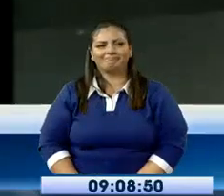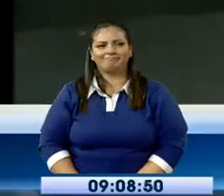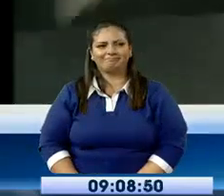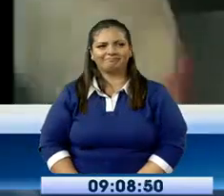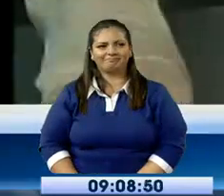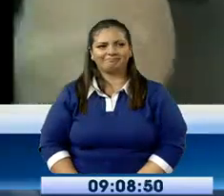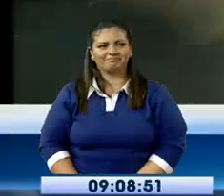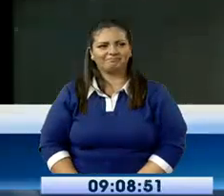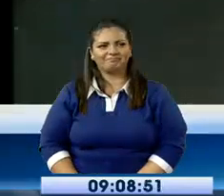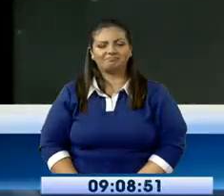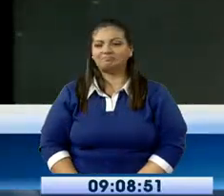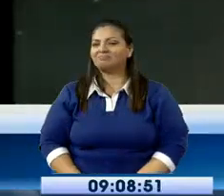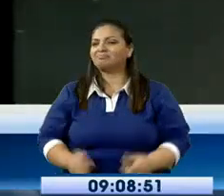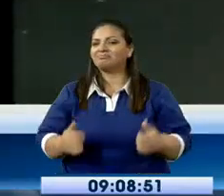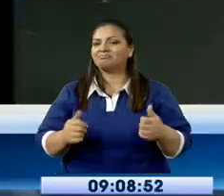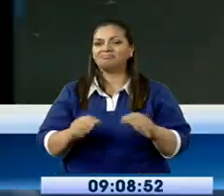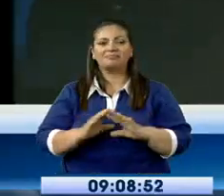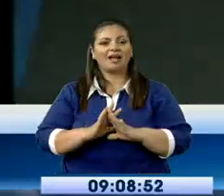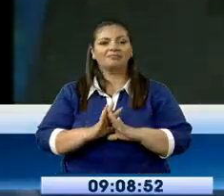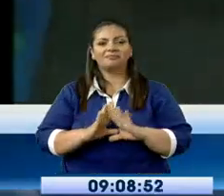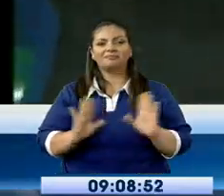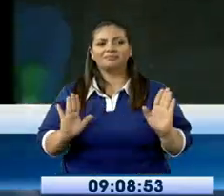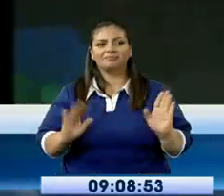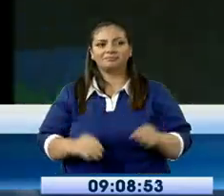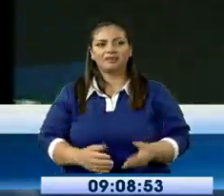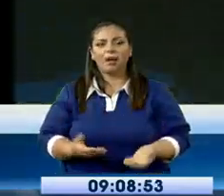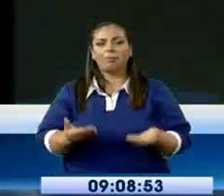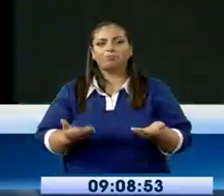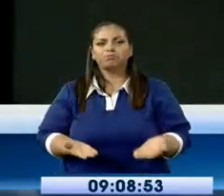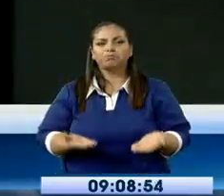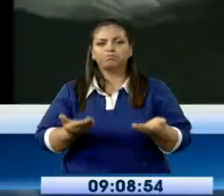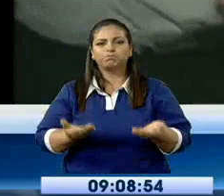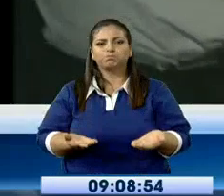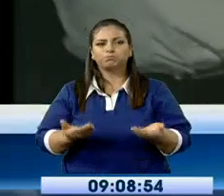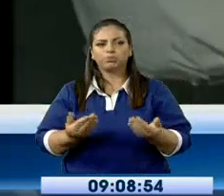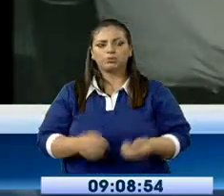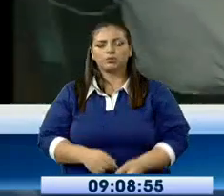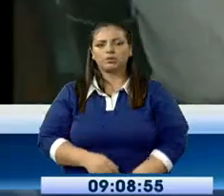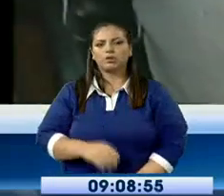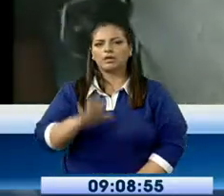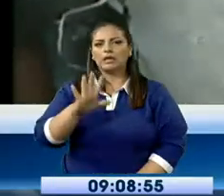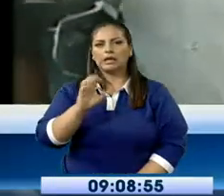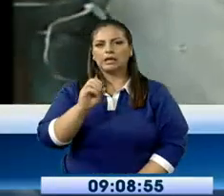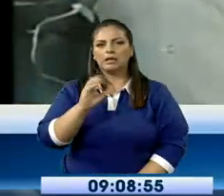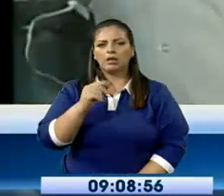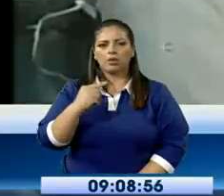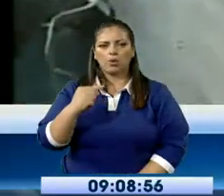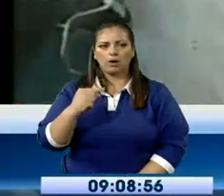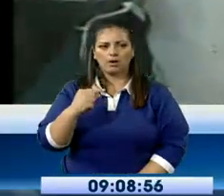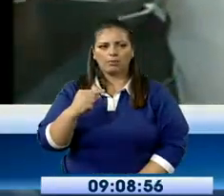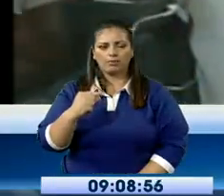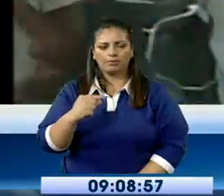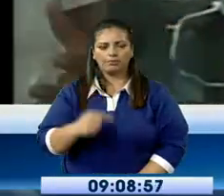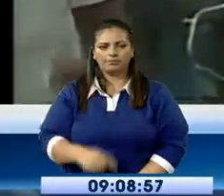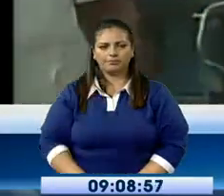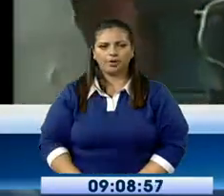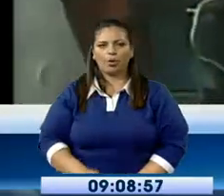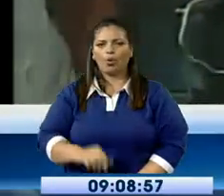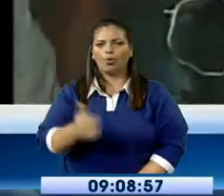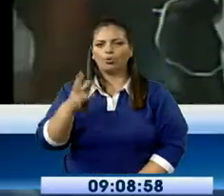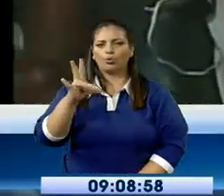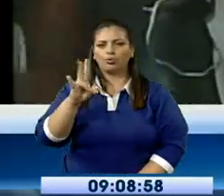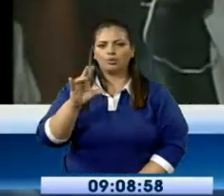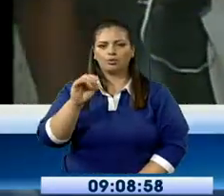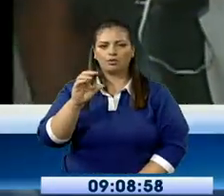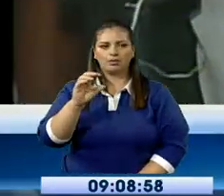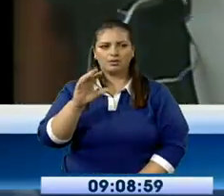Ahí está, listo. ¿Cuánto es esa la presentación? ¿Cuántos gramos? Ese es el más pequeñito, de 500 gramos, y 750 y el gigante.